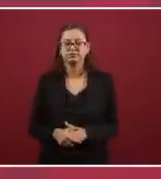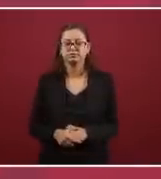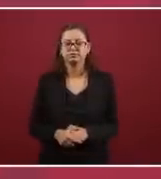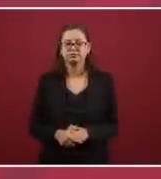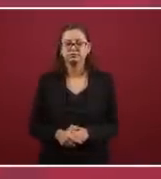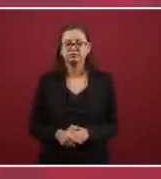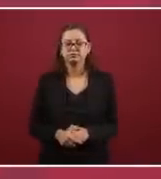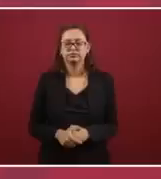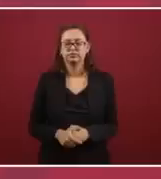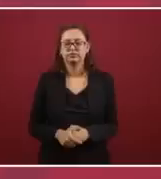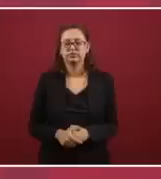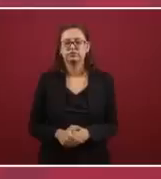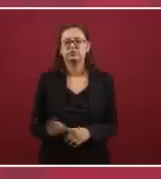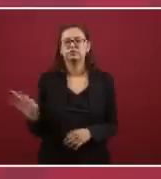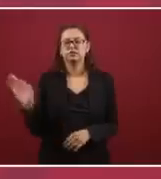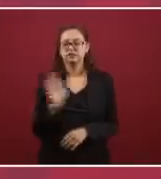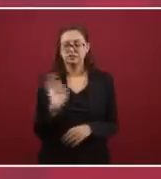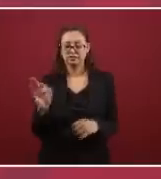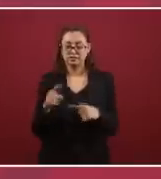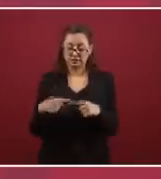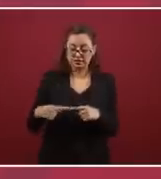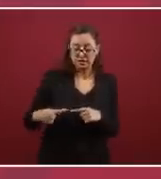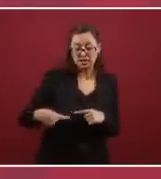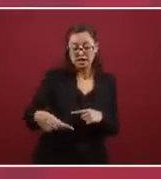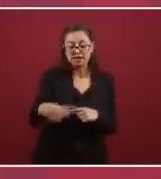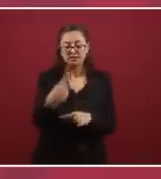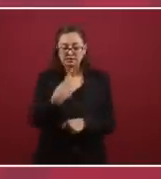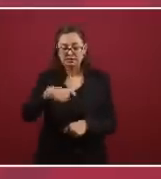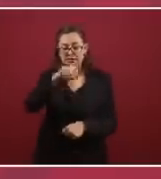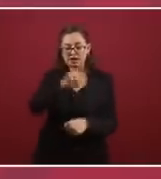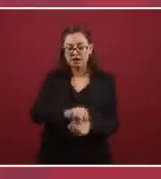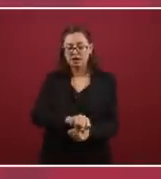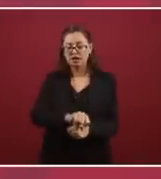que es posible que en esta semana